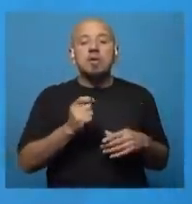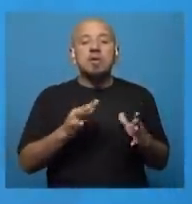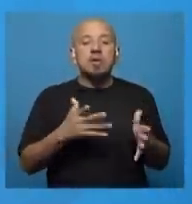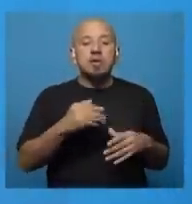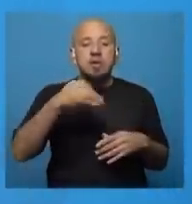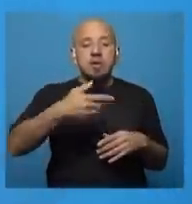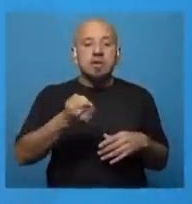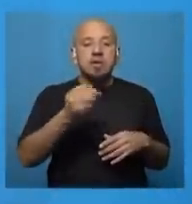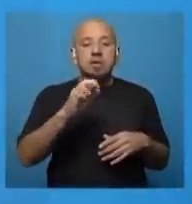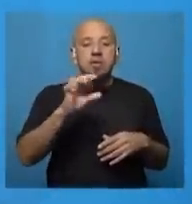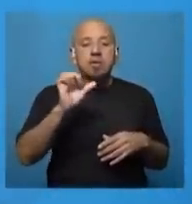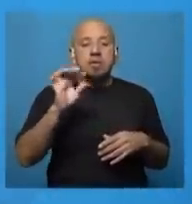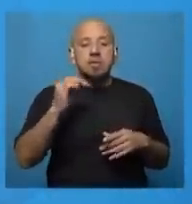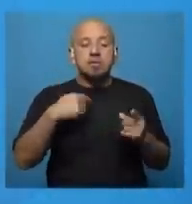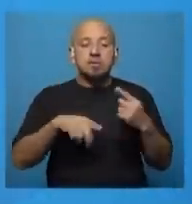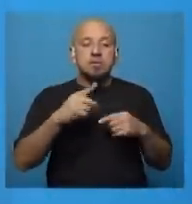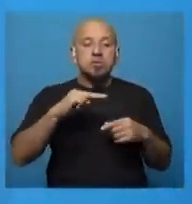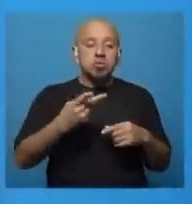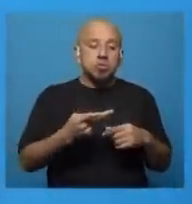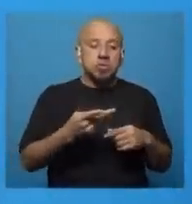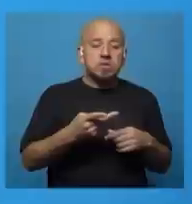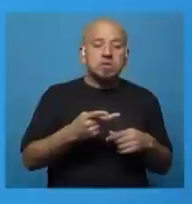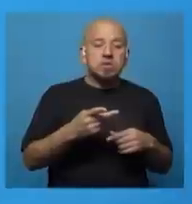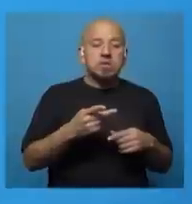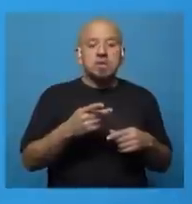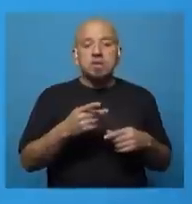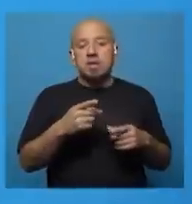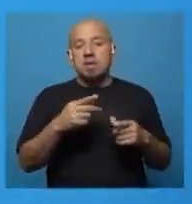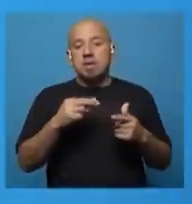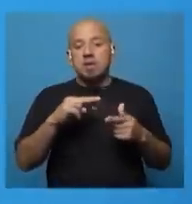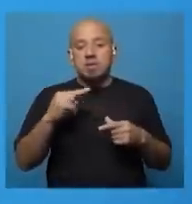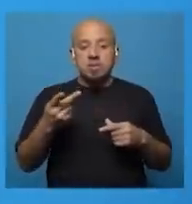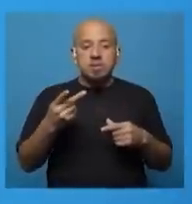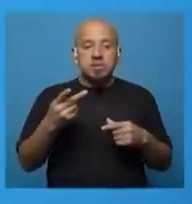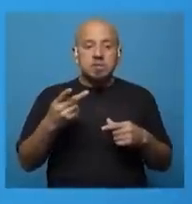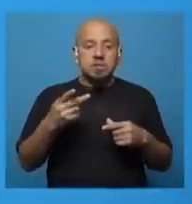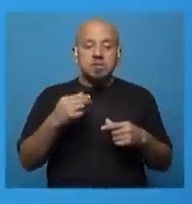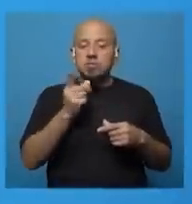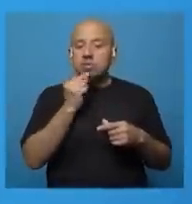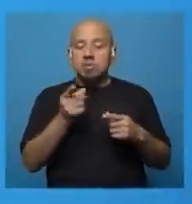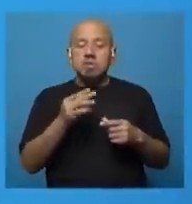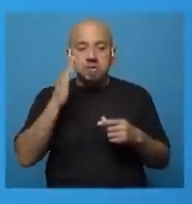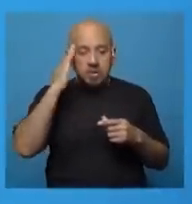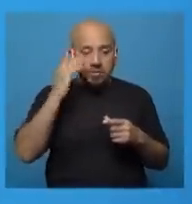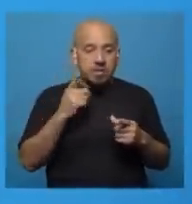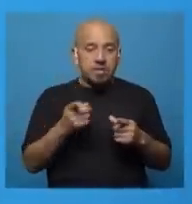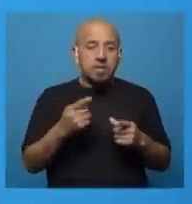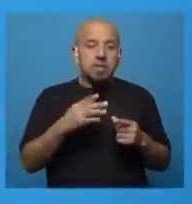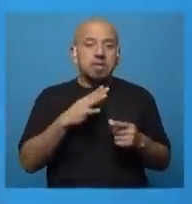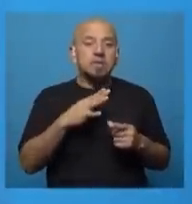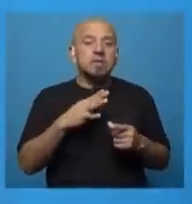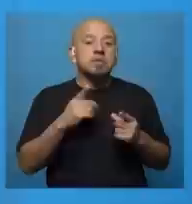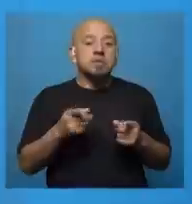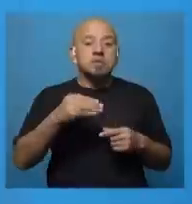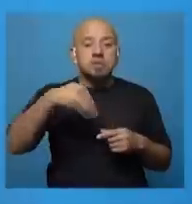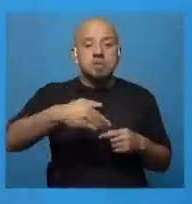claramente su vicecanciller y el viceministro del interior lo sabían con Claridad además hay que recordar